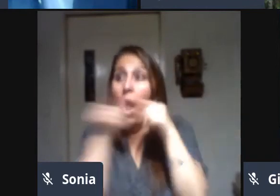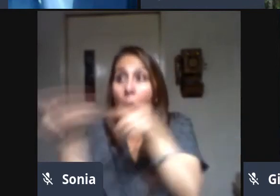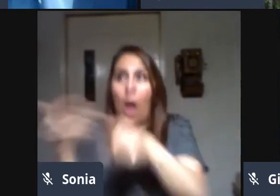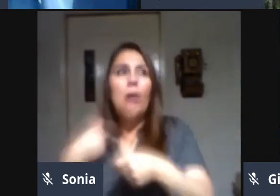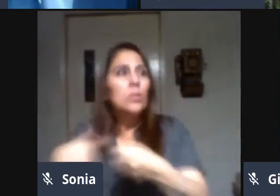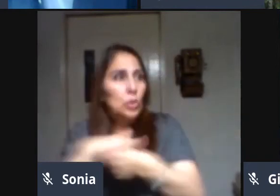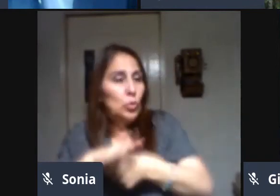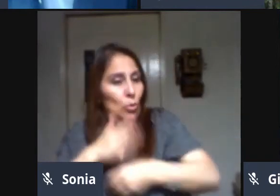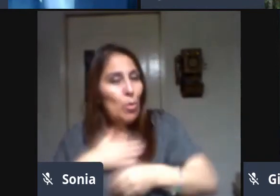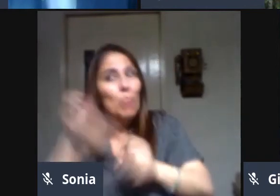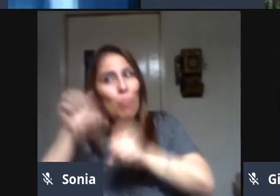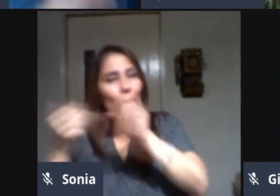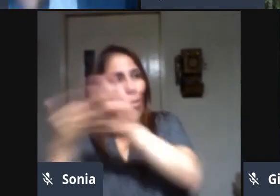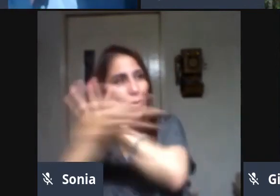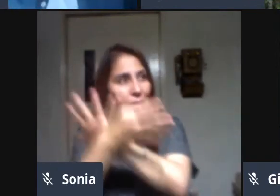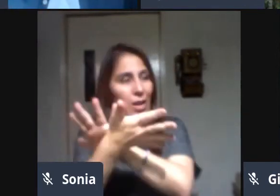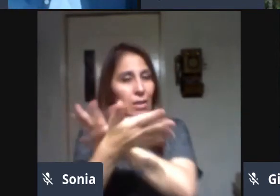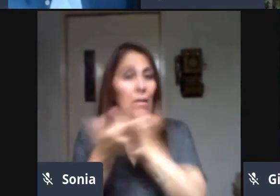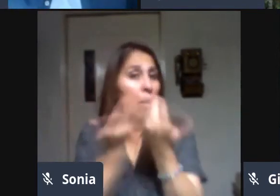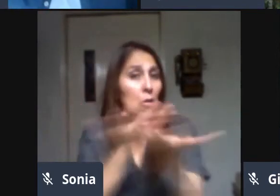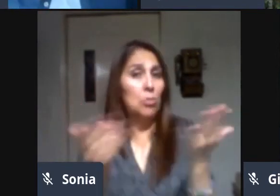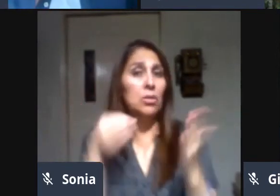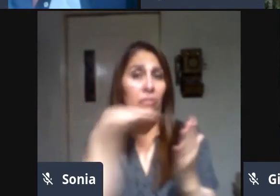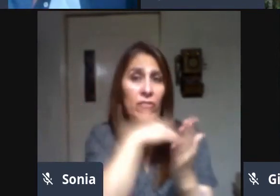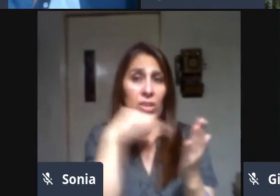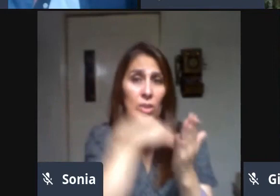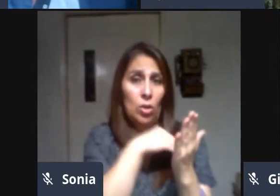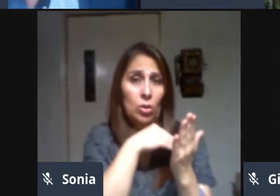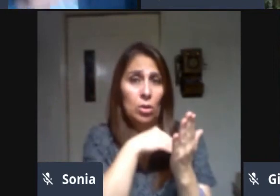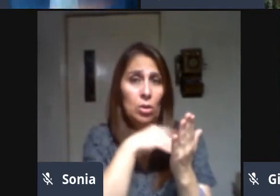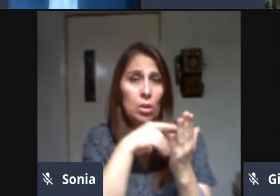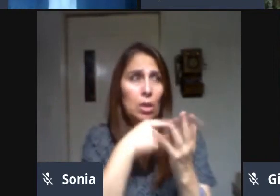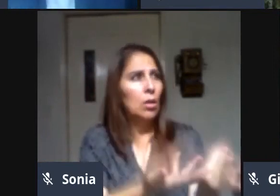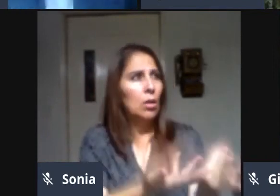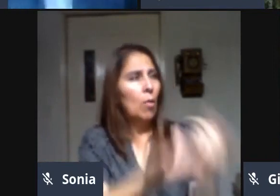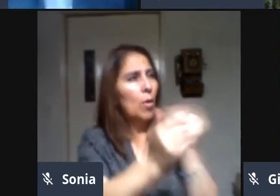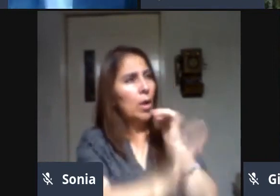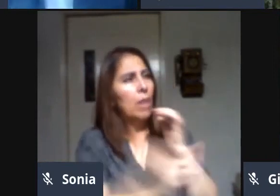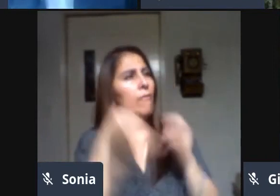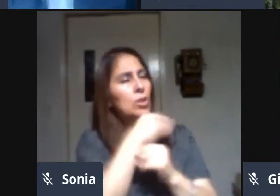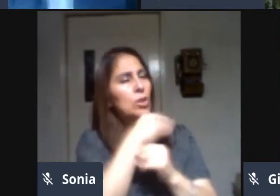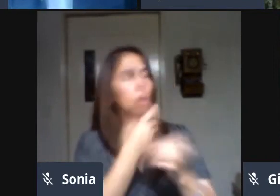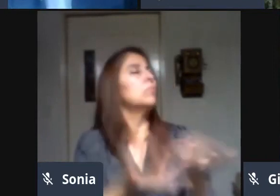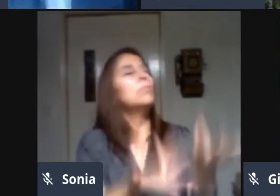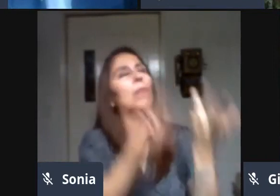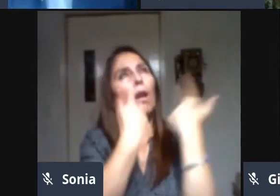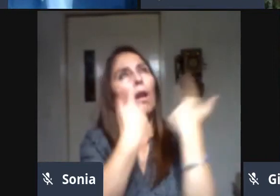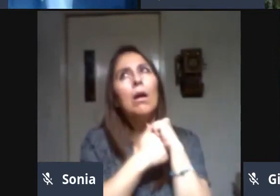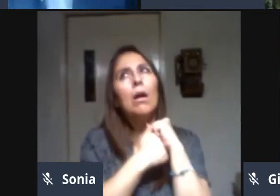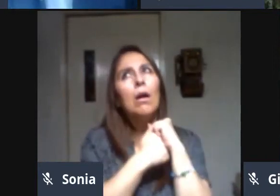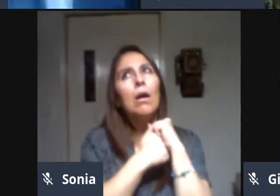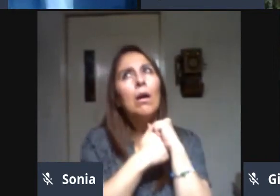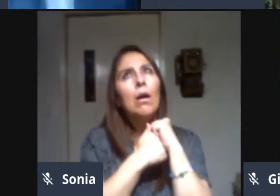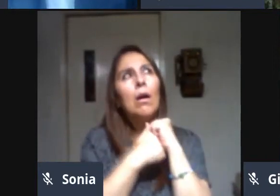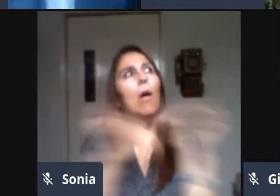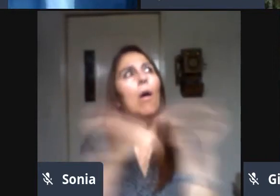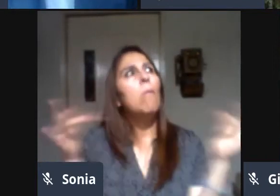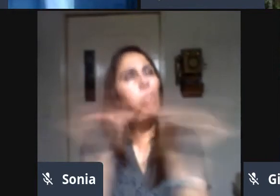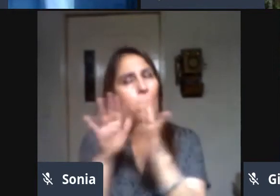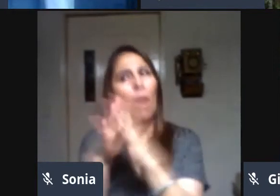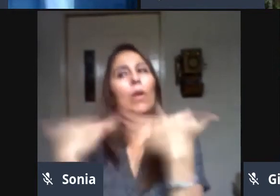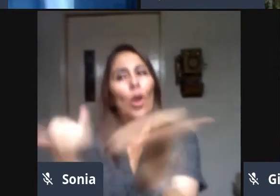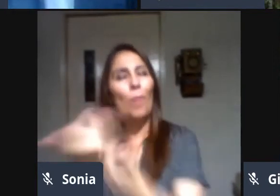de alguna manera termina contándonos nuestra propia realidad y acá ya ya hemos venido trabajando